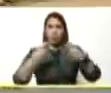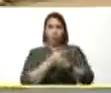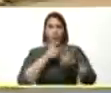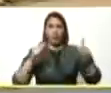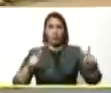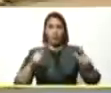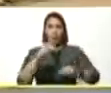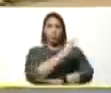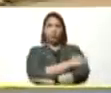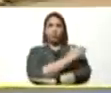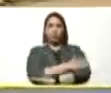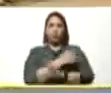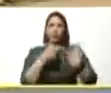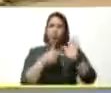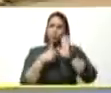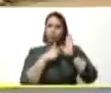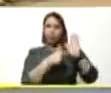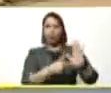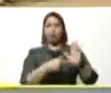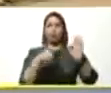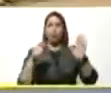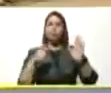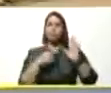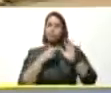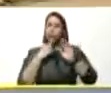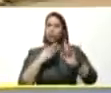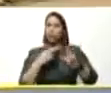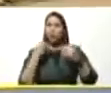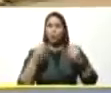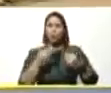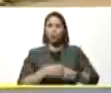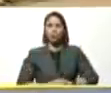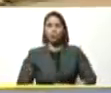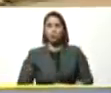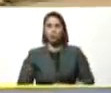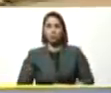derecha, demostrándolo con resultados todos los días,